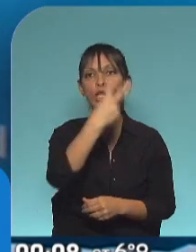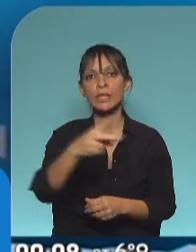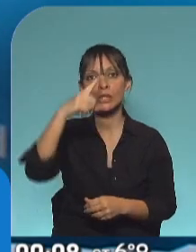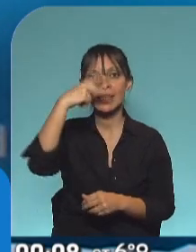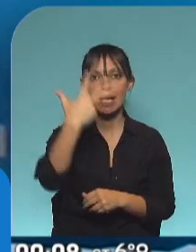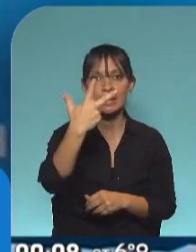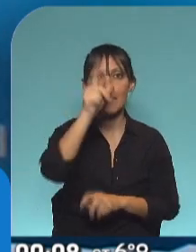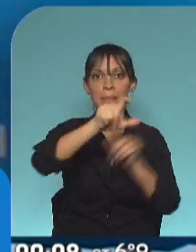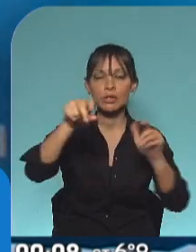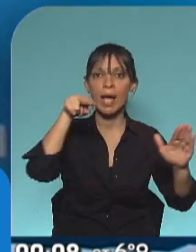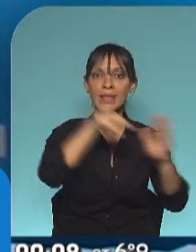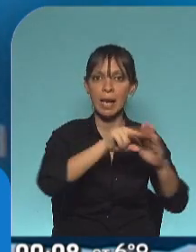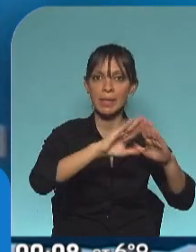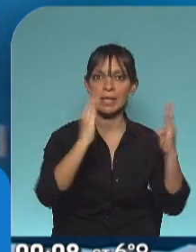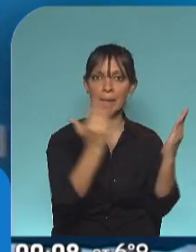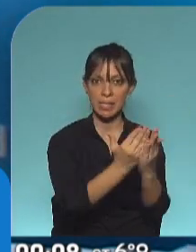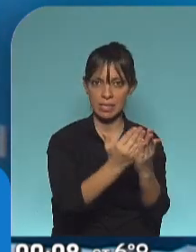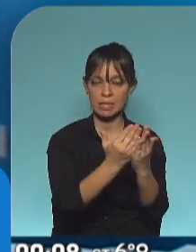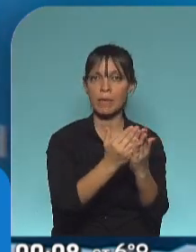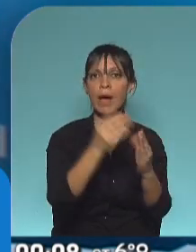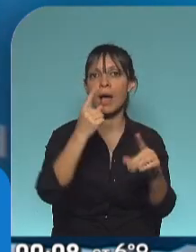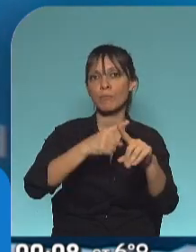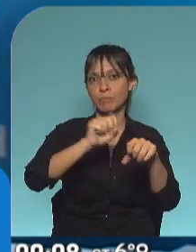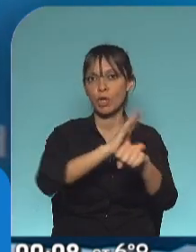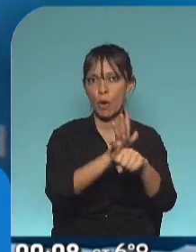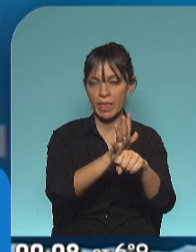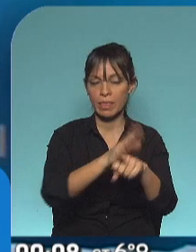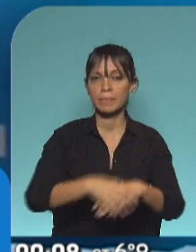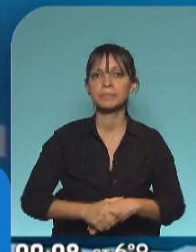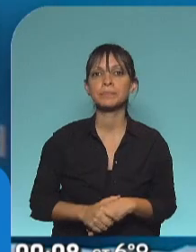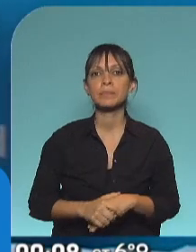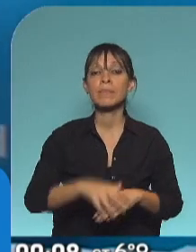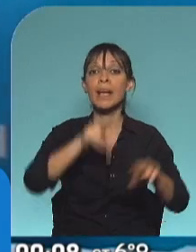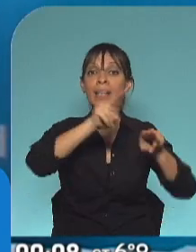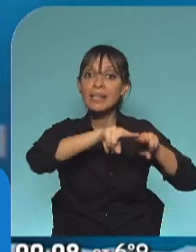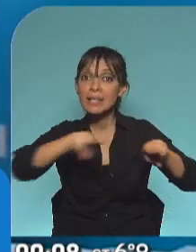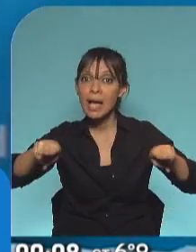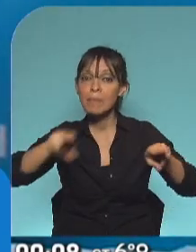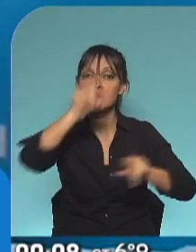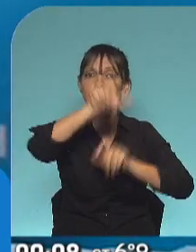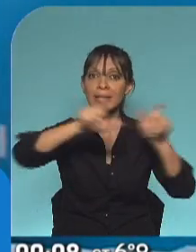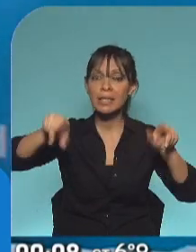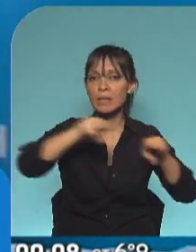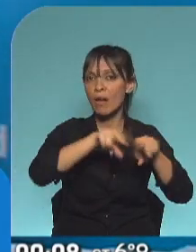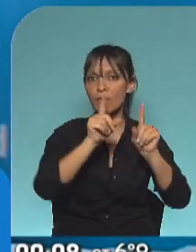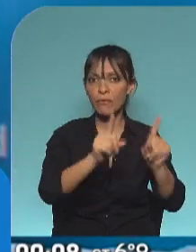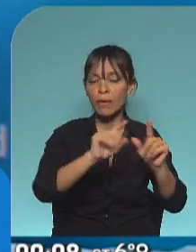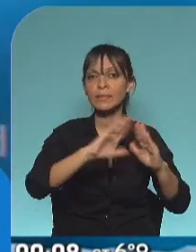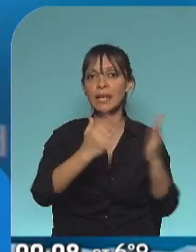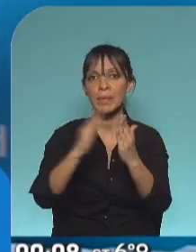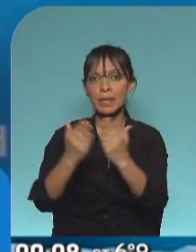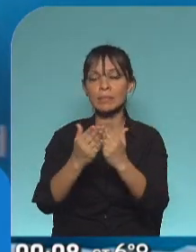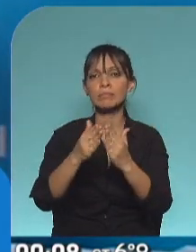2.273 internados en terapia intensiva por COVID. Las camas y los pacientes internados en terapia intensiva